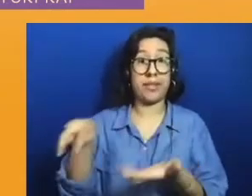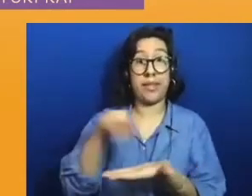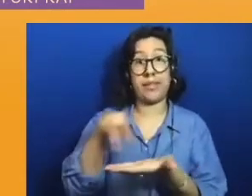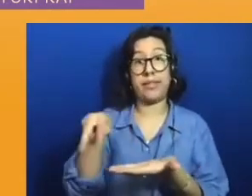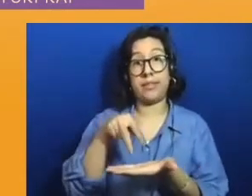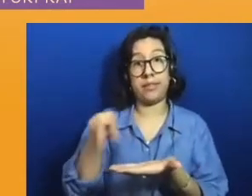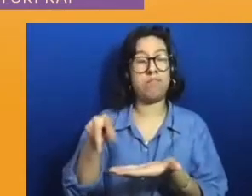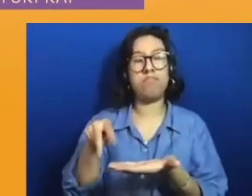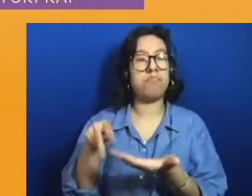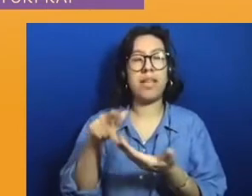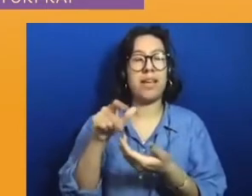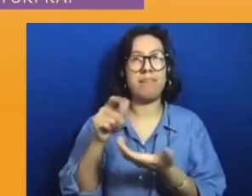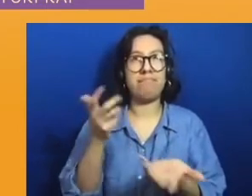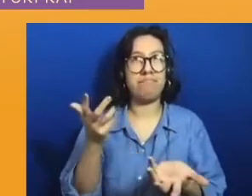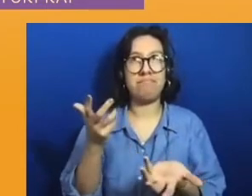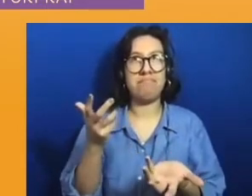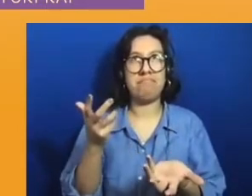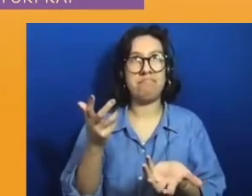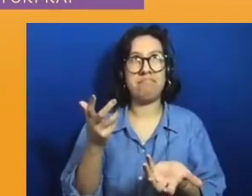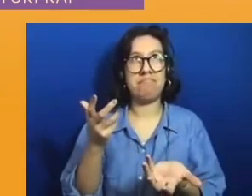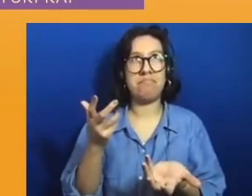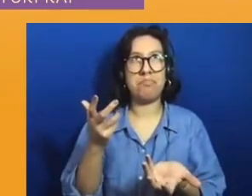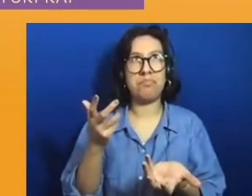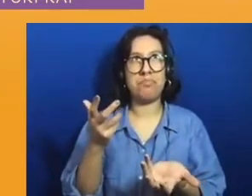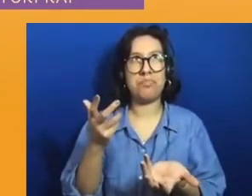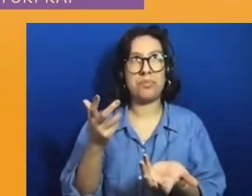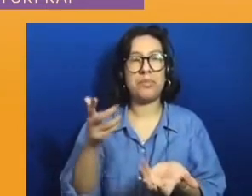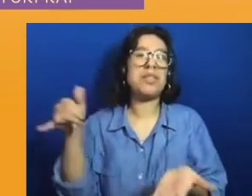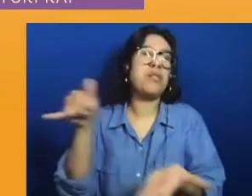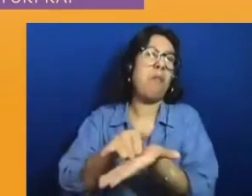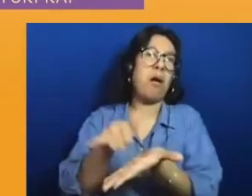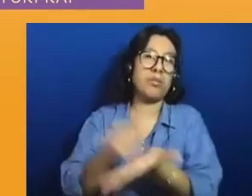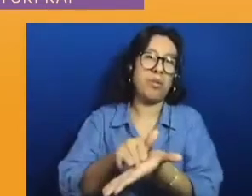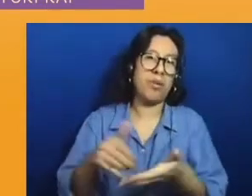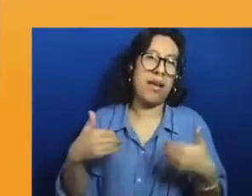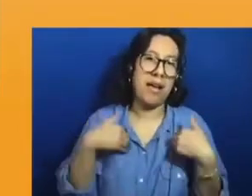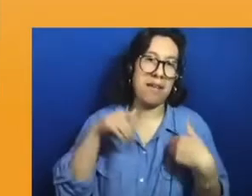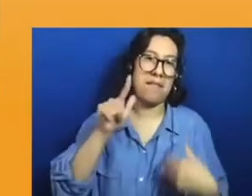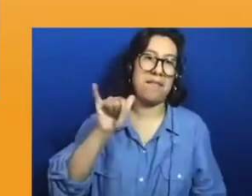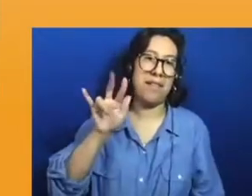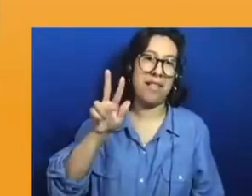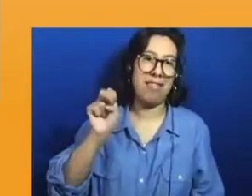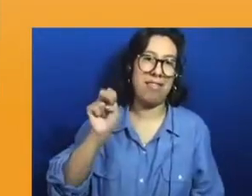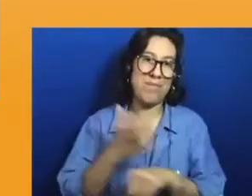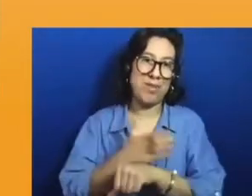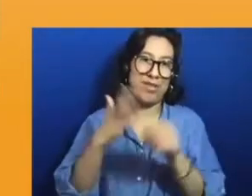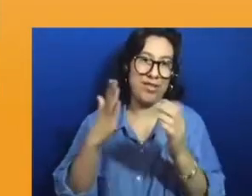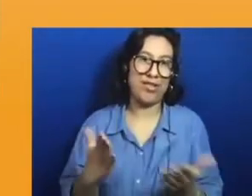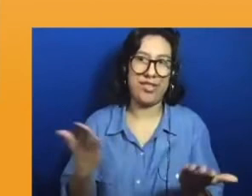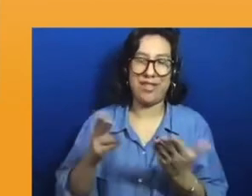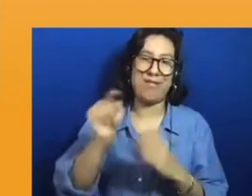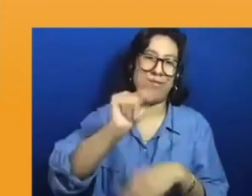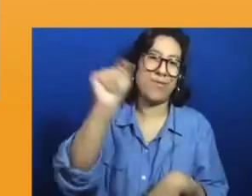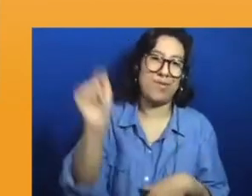no es posible tener a personas tocando en vivo aquí en